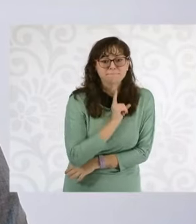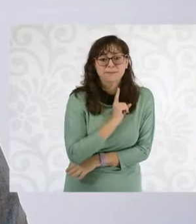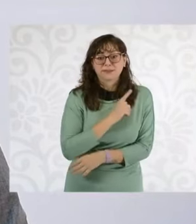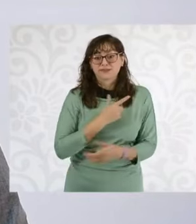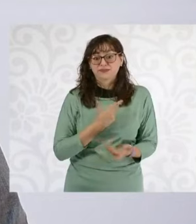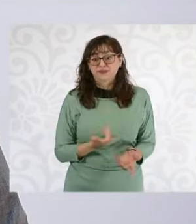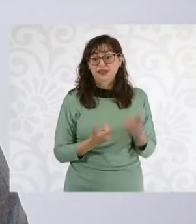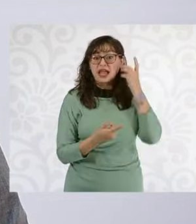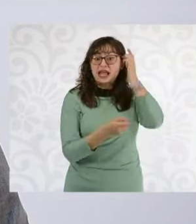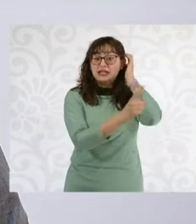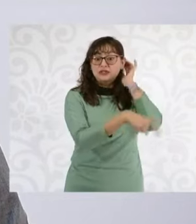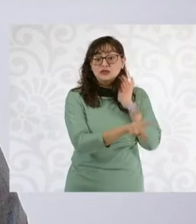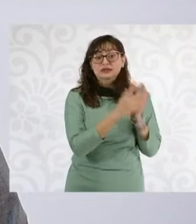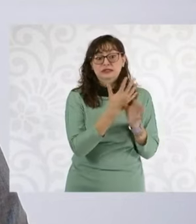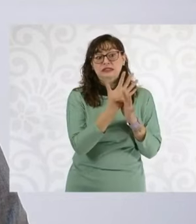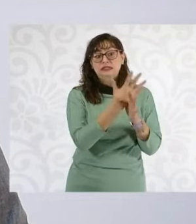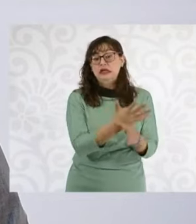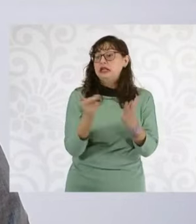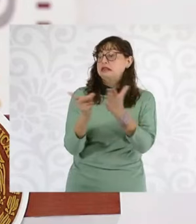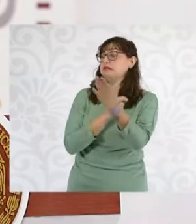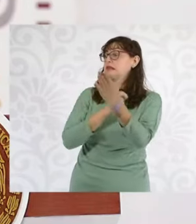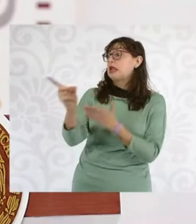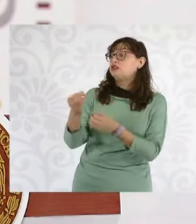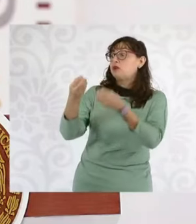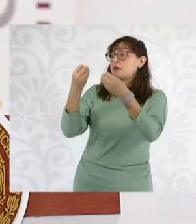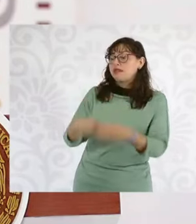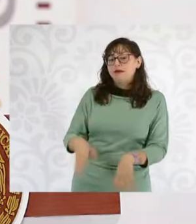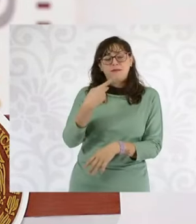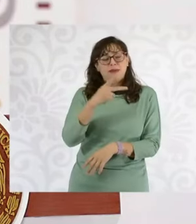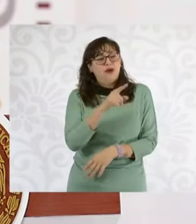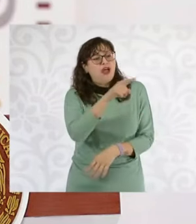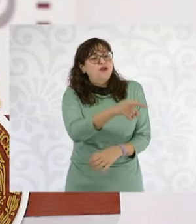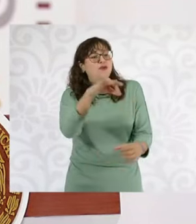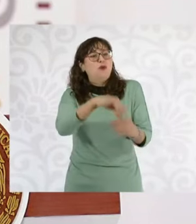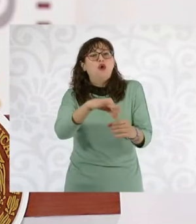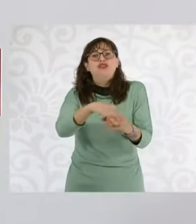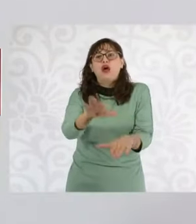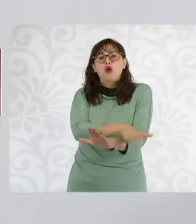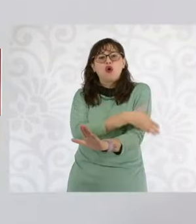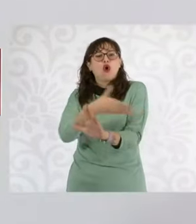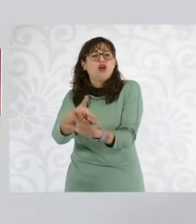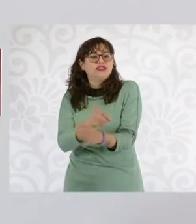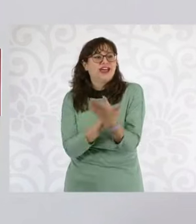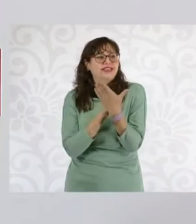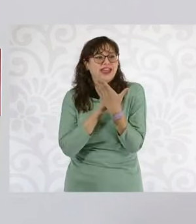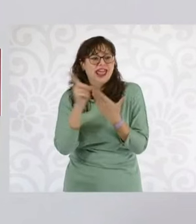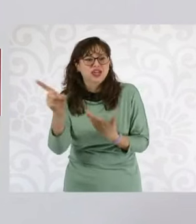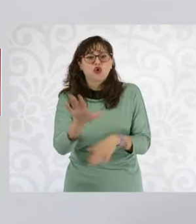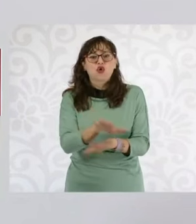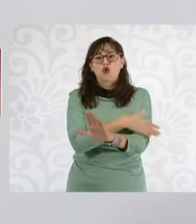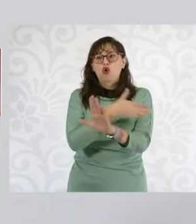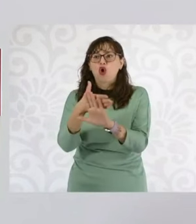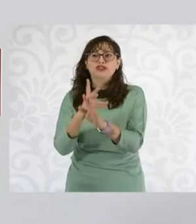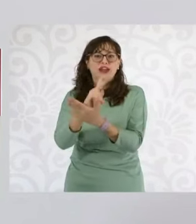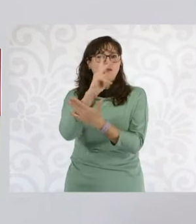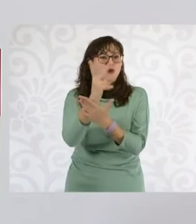que perderemos nuestros derechos cuando ellos son los que votan en contra de los programas del bienestar, votan